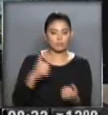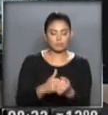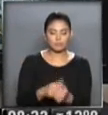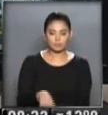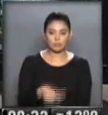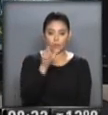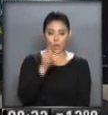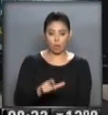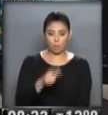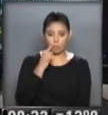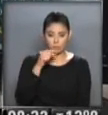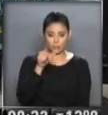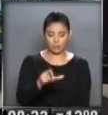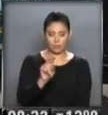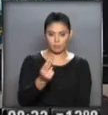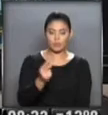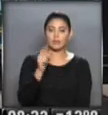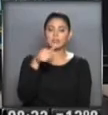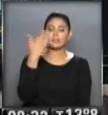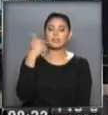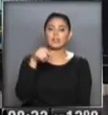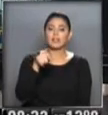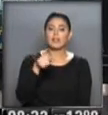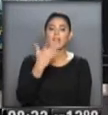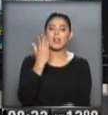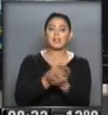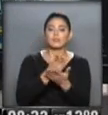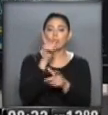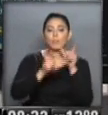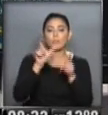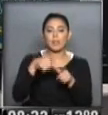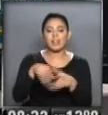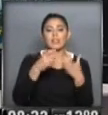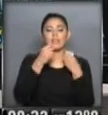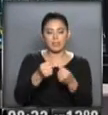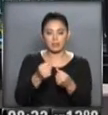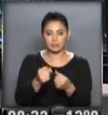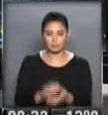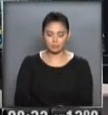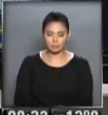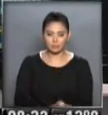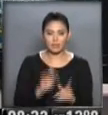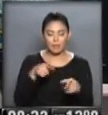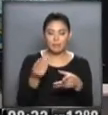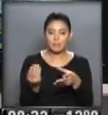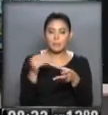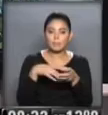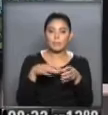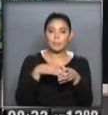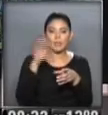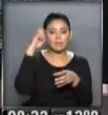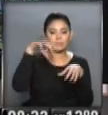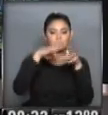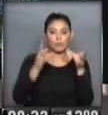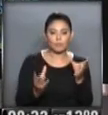grabó un integrante por los derechos humanos un defensor de los derechos humanos integrantes del parlamento